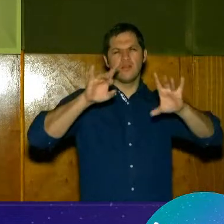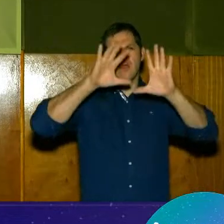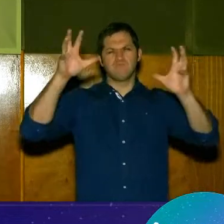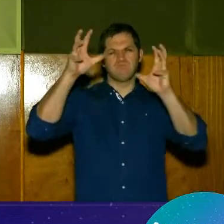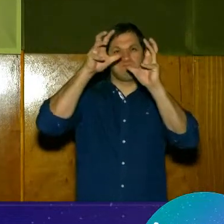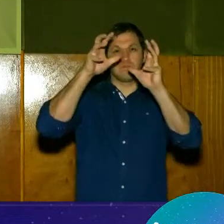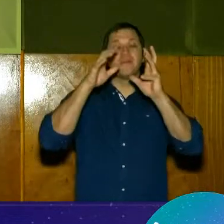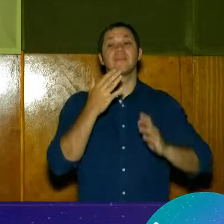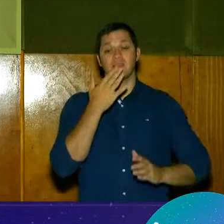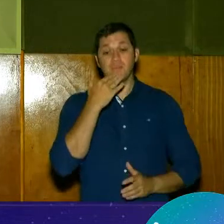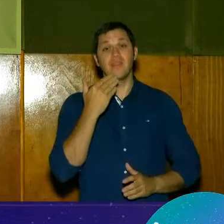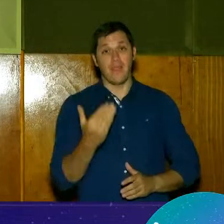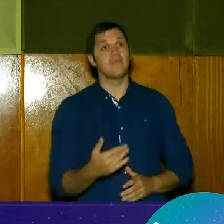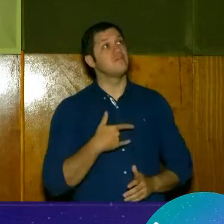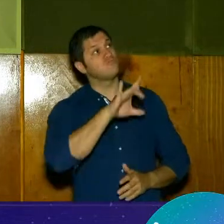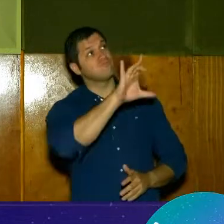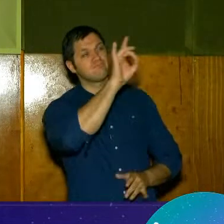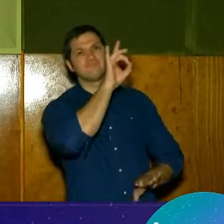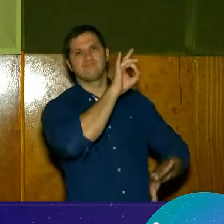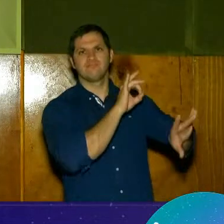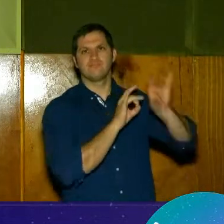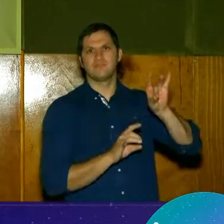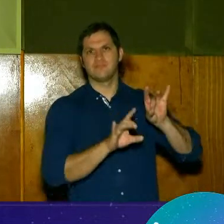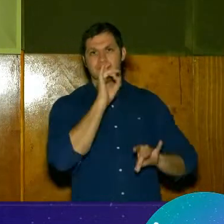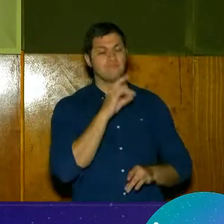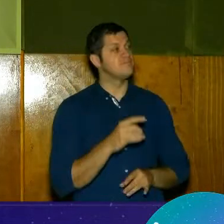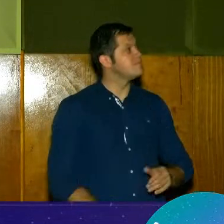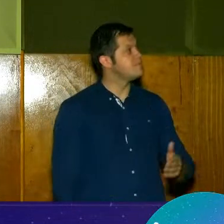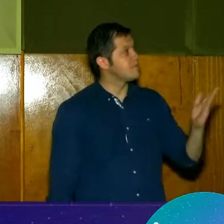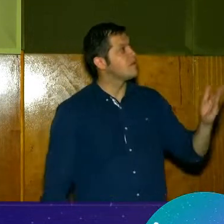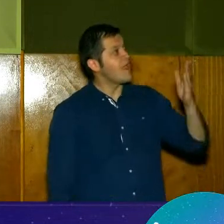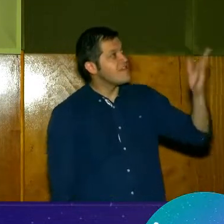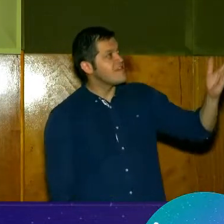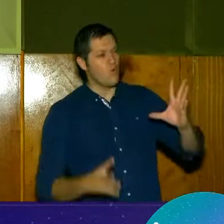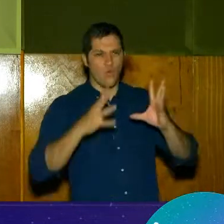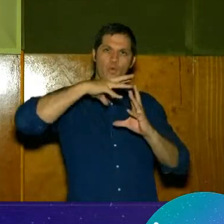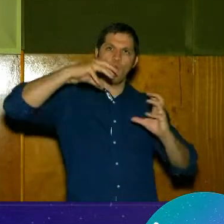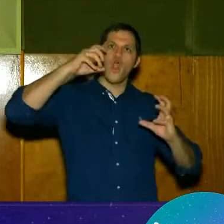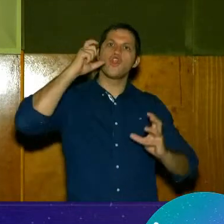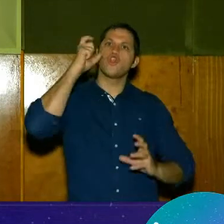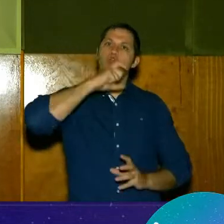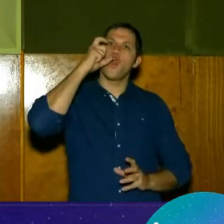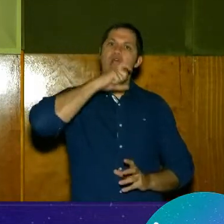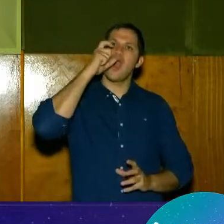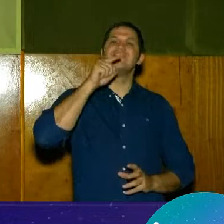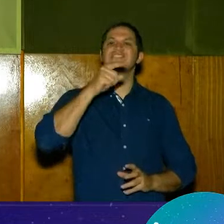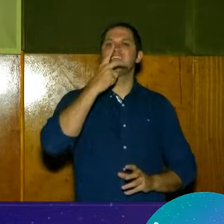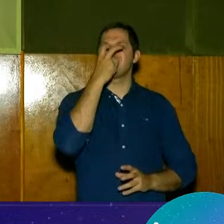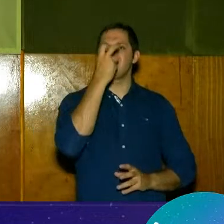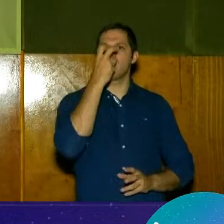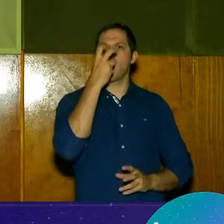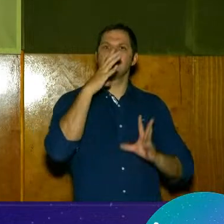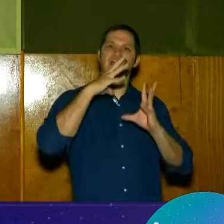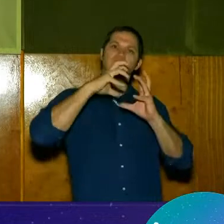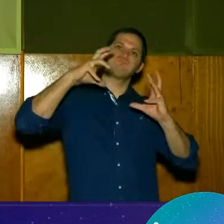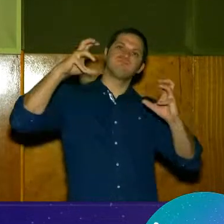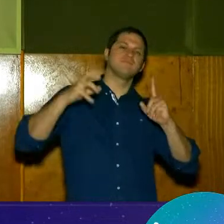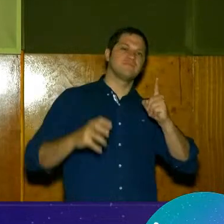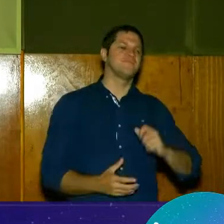es un pequeño ejemplo algunas de acá no son nebulosas hay cúmulos también de estrellas